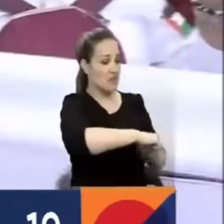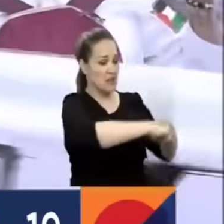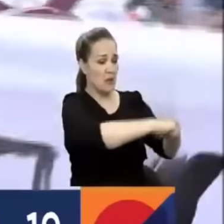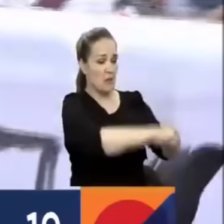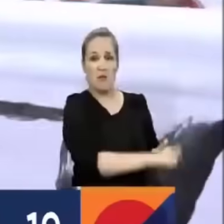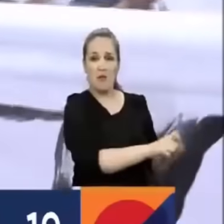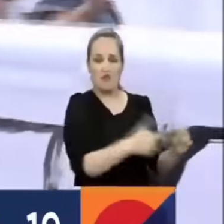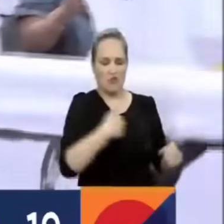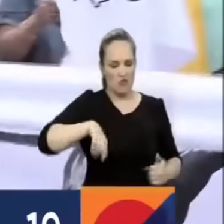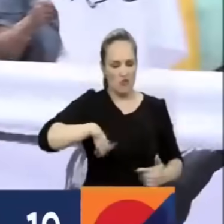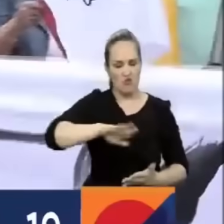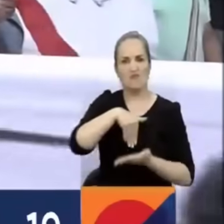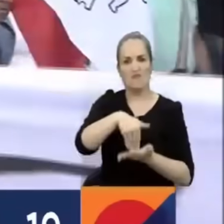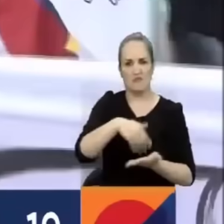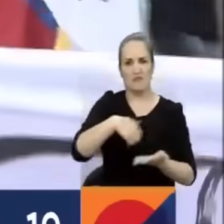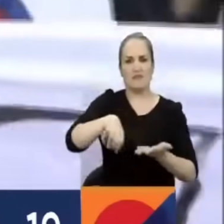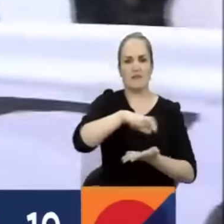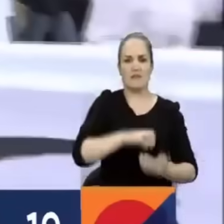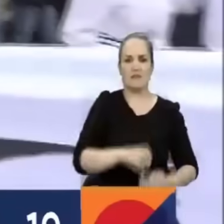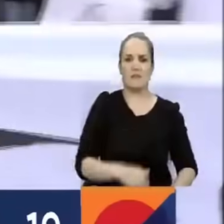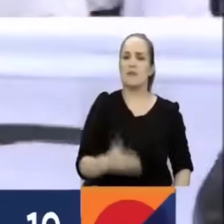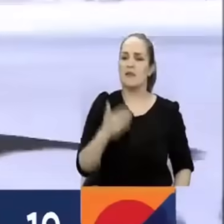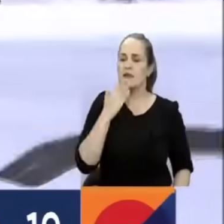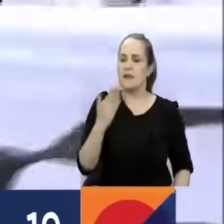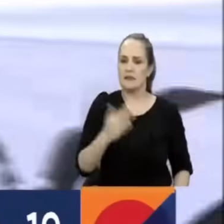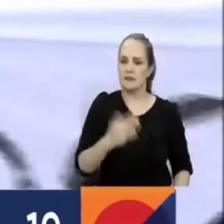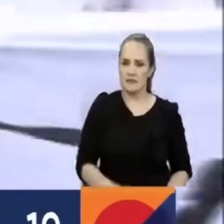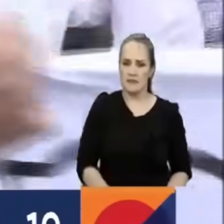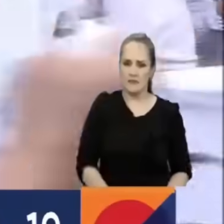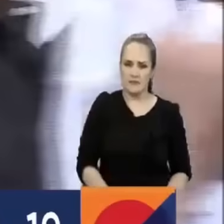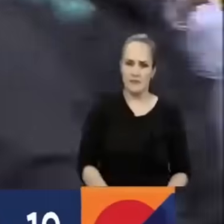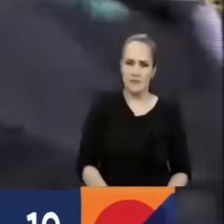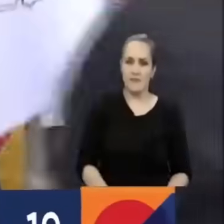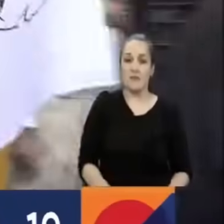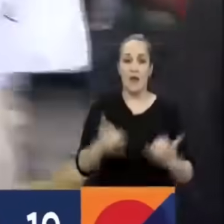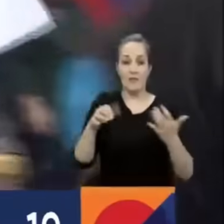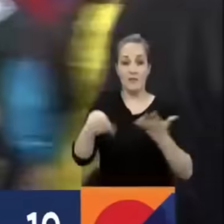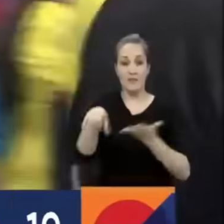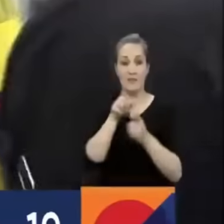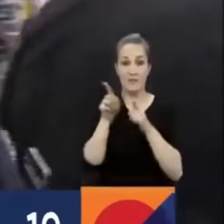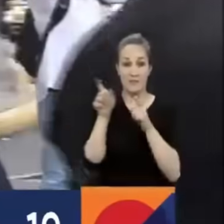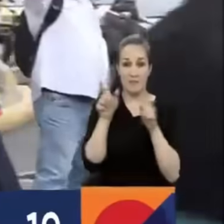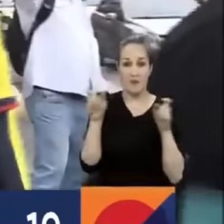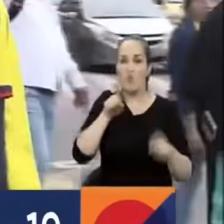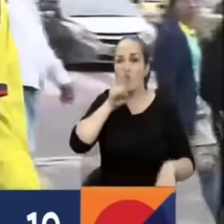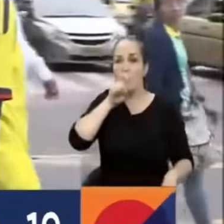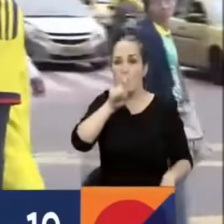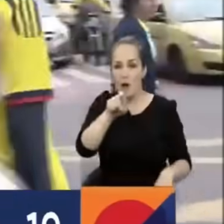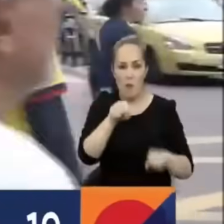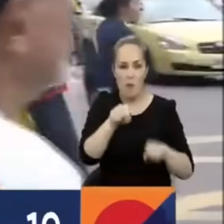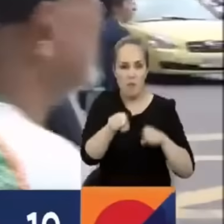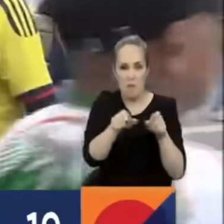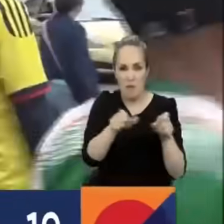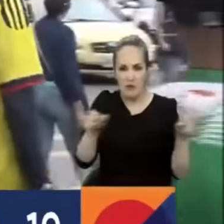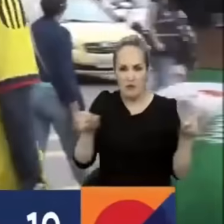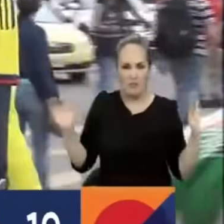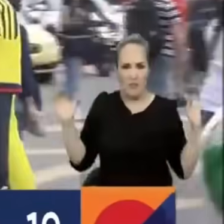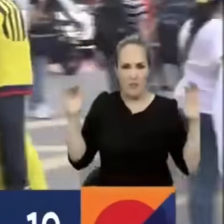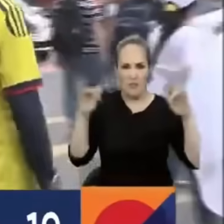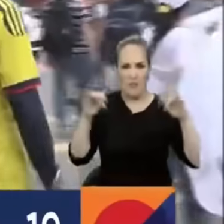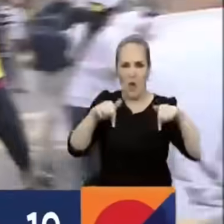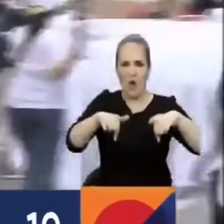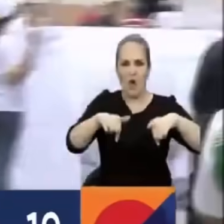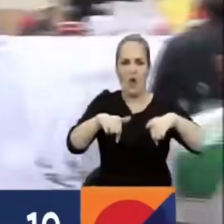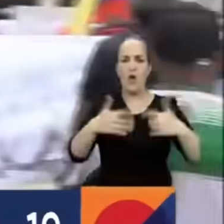estamos marchando hoy los santanderianos. Luisa, muchas gracias. Pues los santanderianos, bumangueses, parte de ellos también hacen presencia